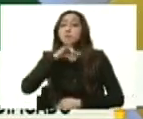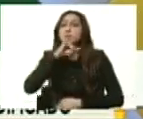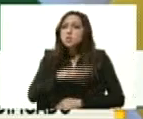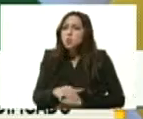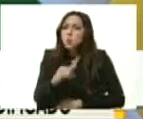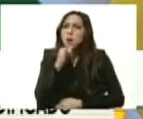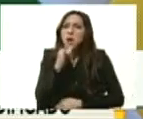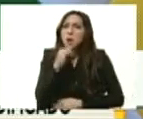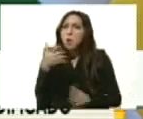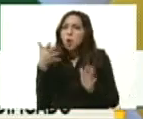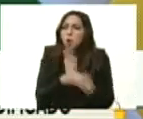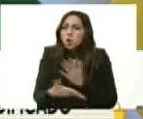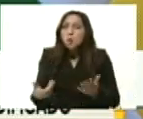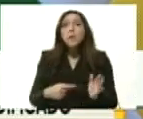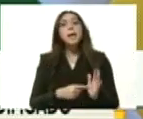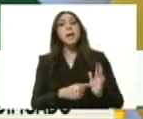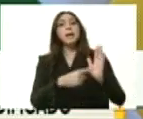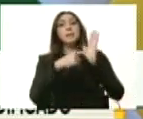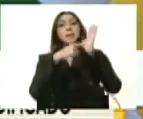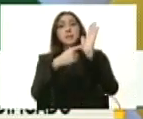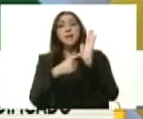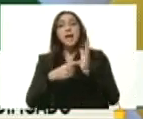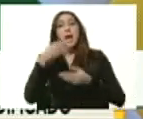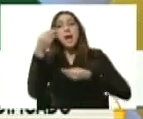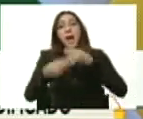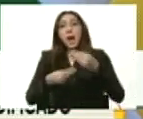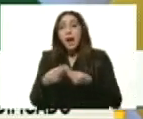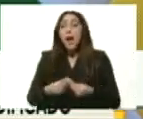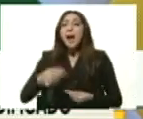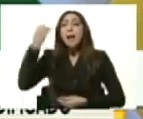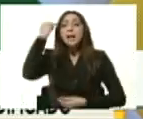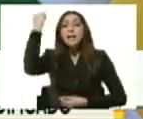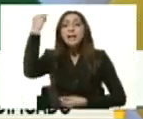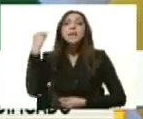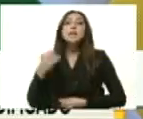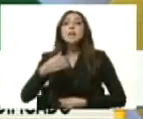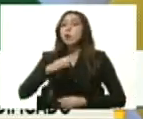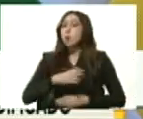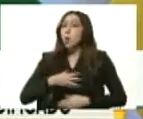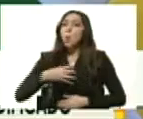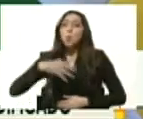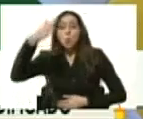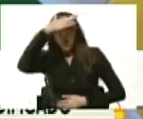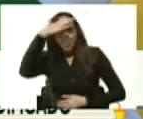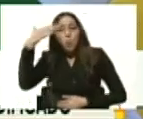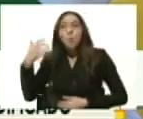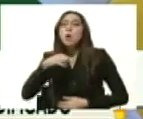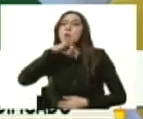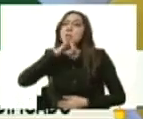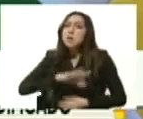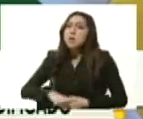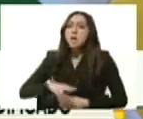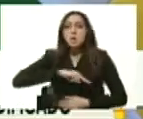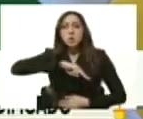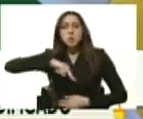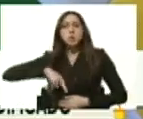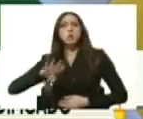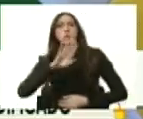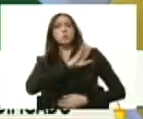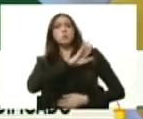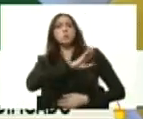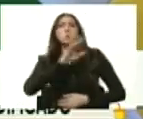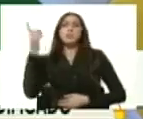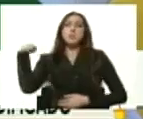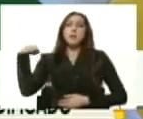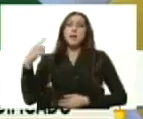señala la presencia de una fuerte tendencia a olvidar los hechos luctuosos que nos han marcado, algo